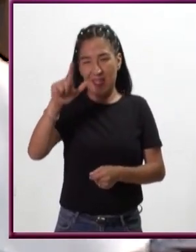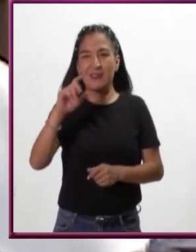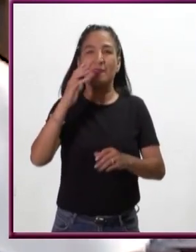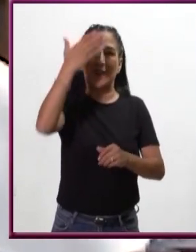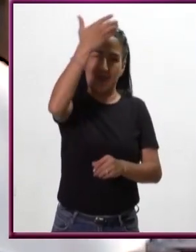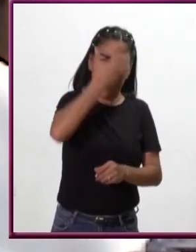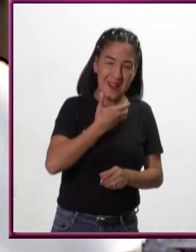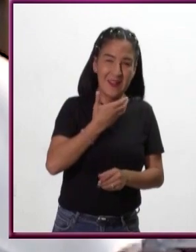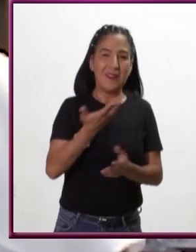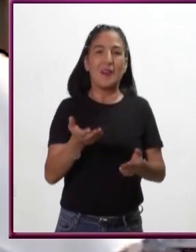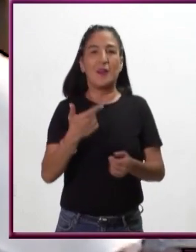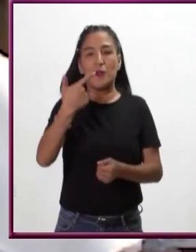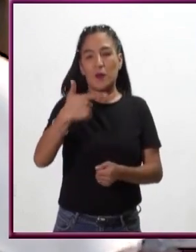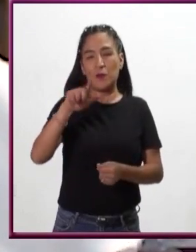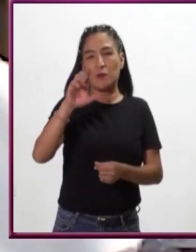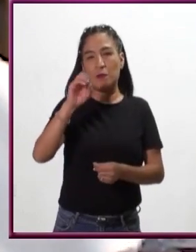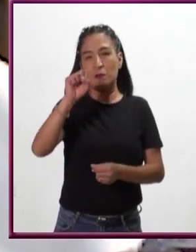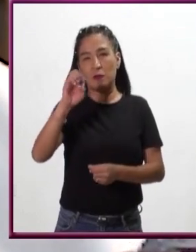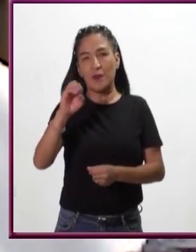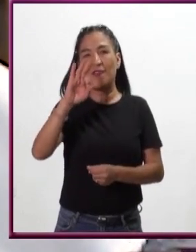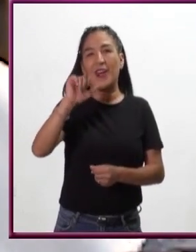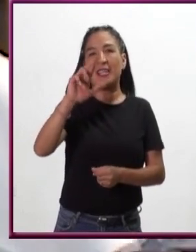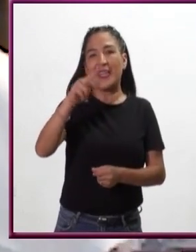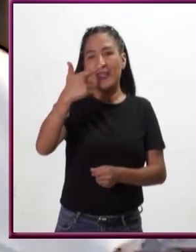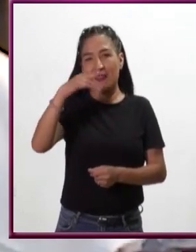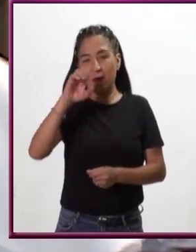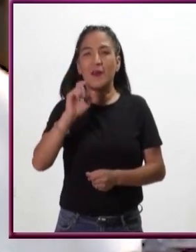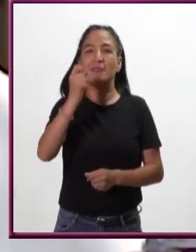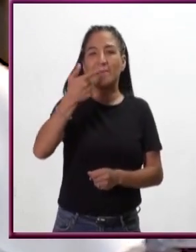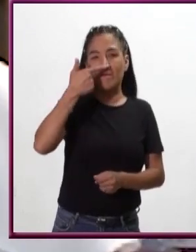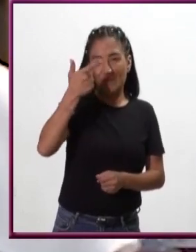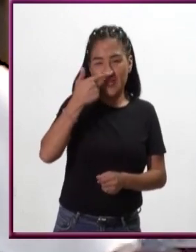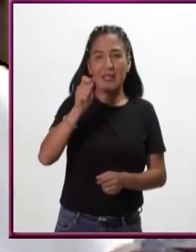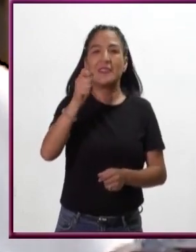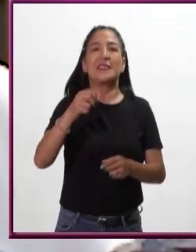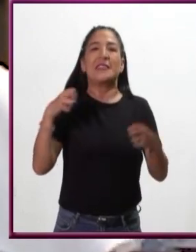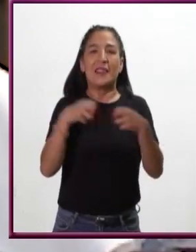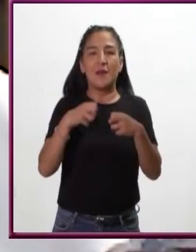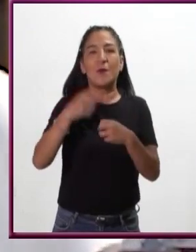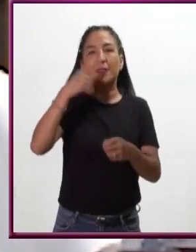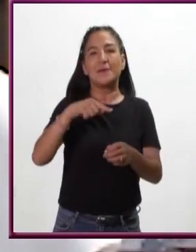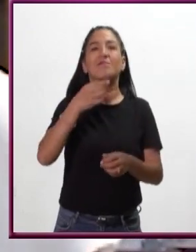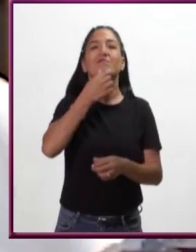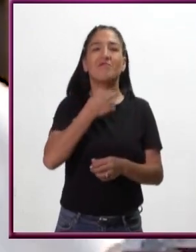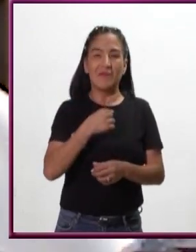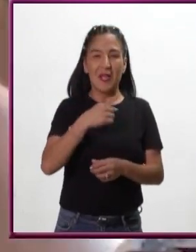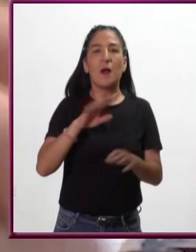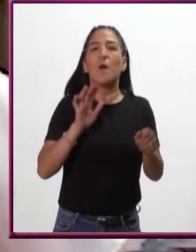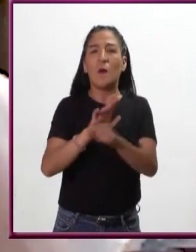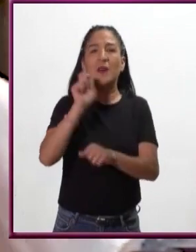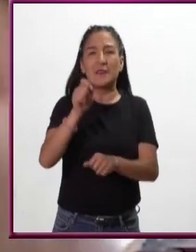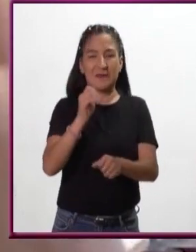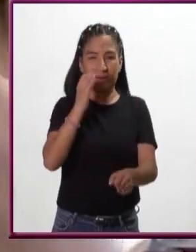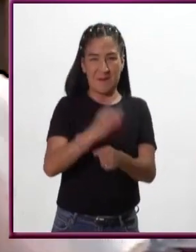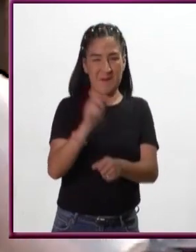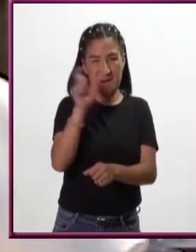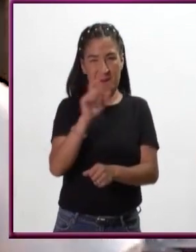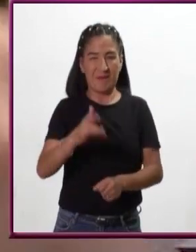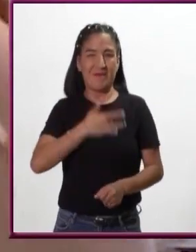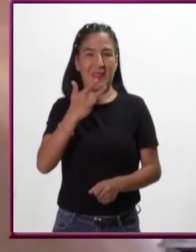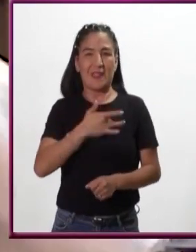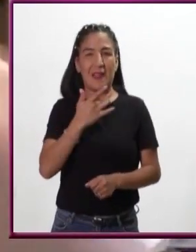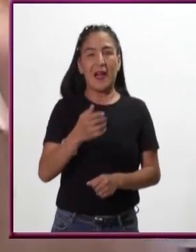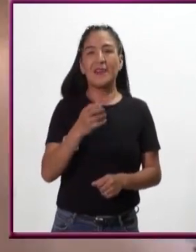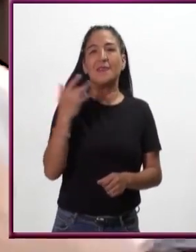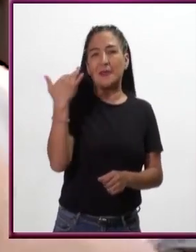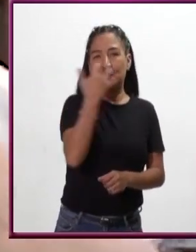facial, el nervio glosofaríngeo y el nervio bajo. Y entonces, un poco por eso, cuando